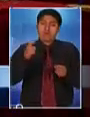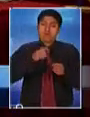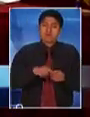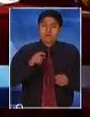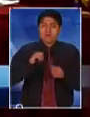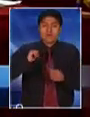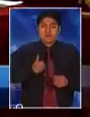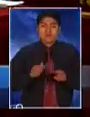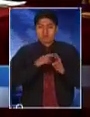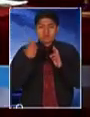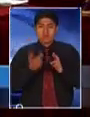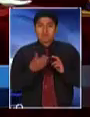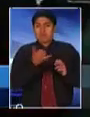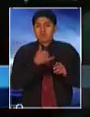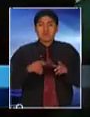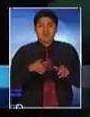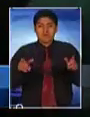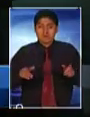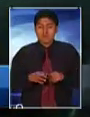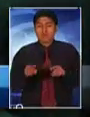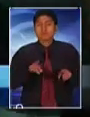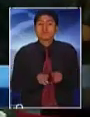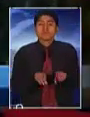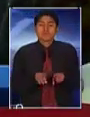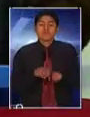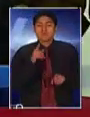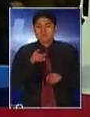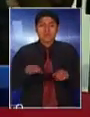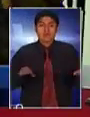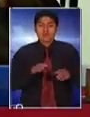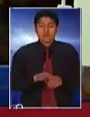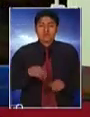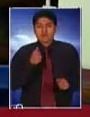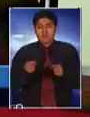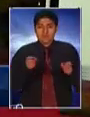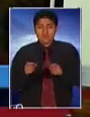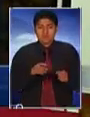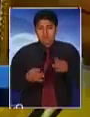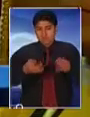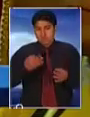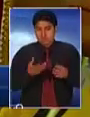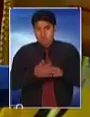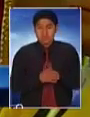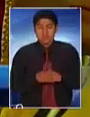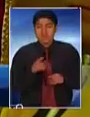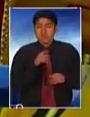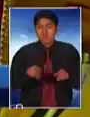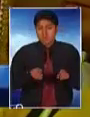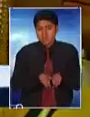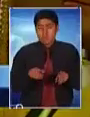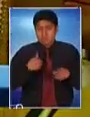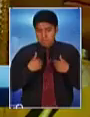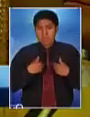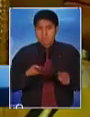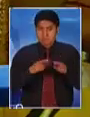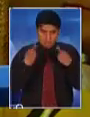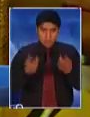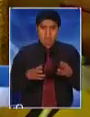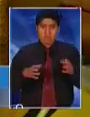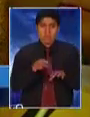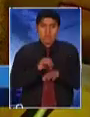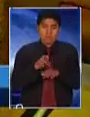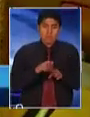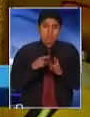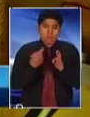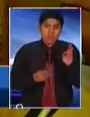integre autoridades regionales y locales, sino también a los actores de la administración de la justicia. Y al mismo tiempo que nos hemos reunido hoy día el